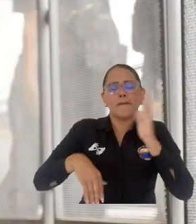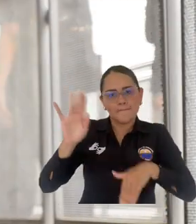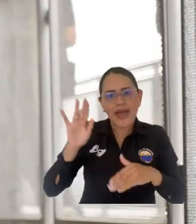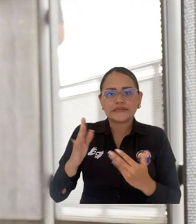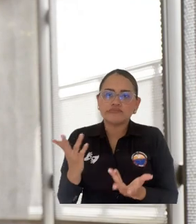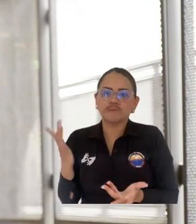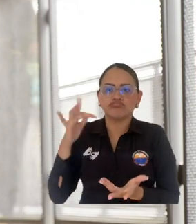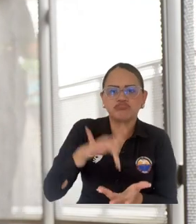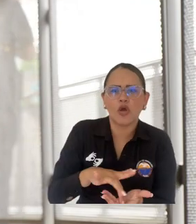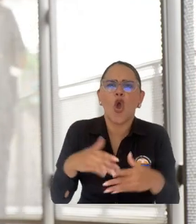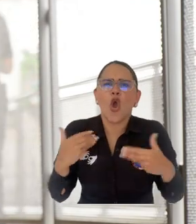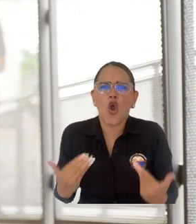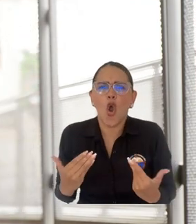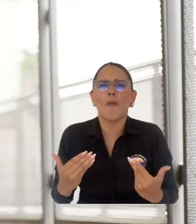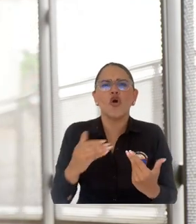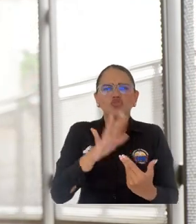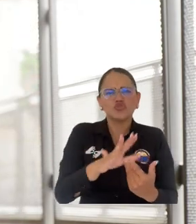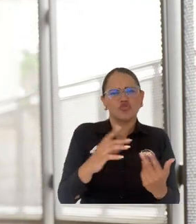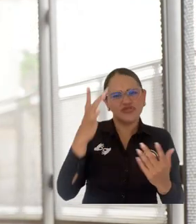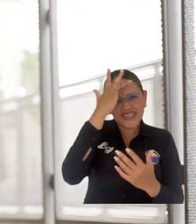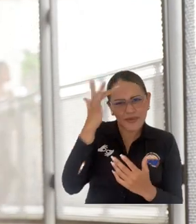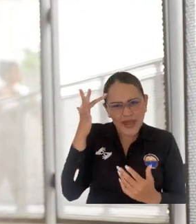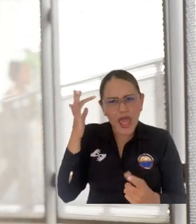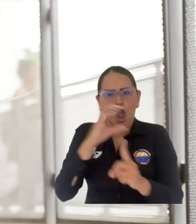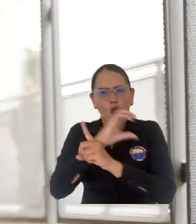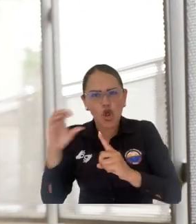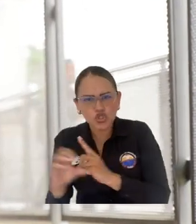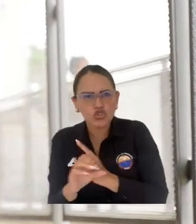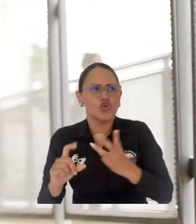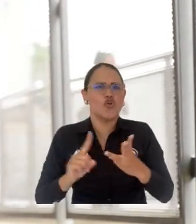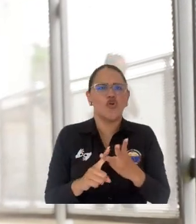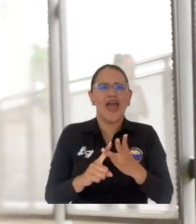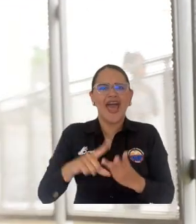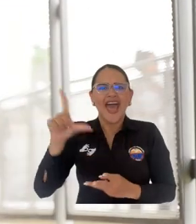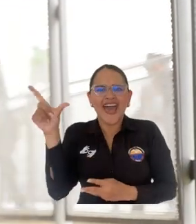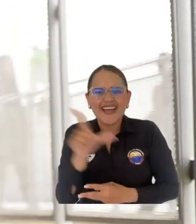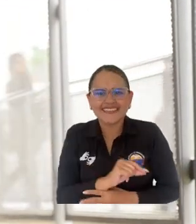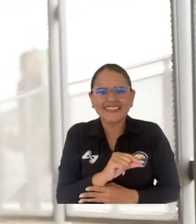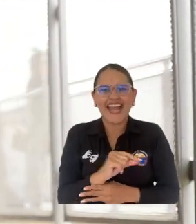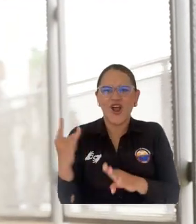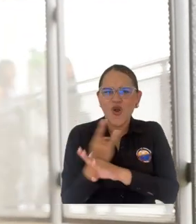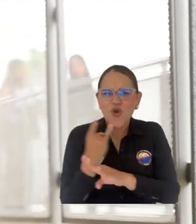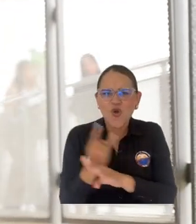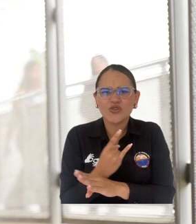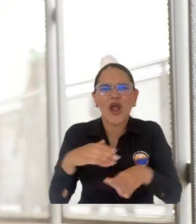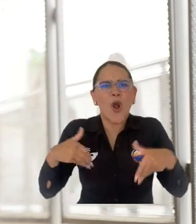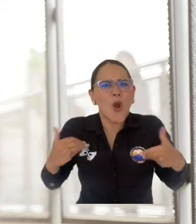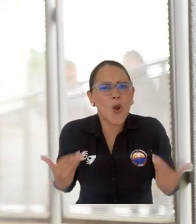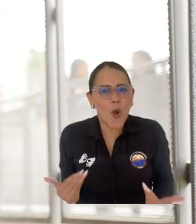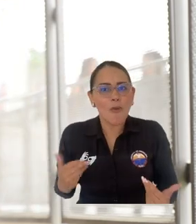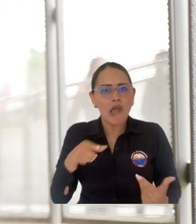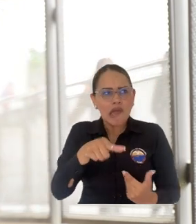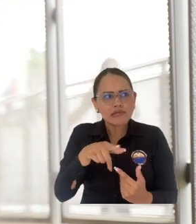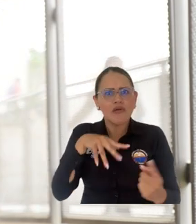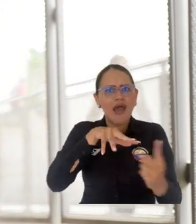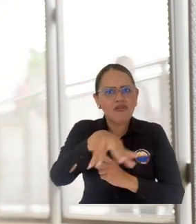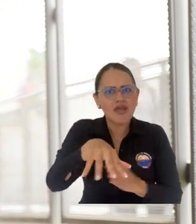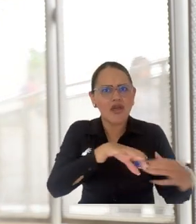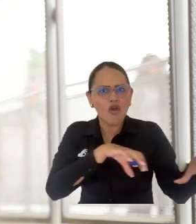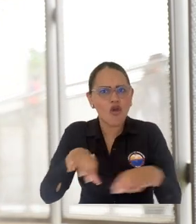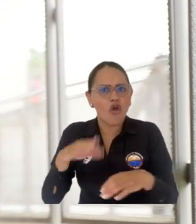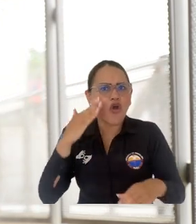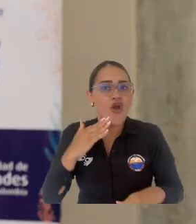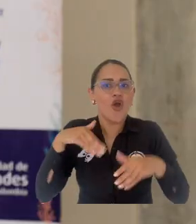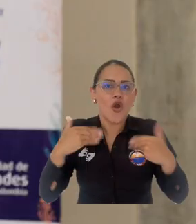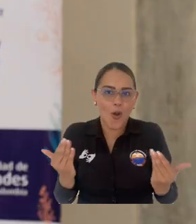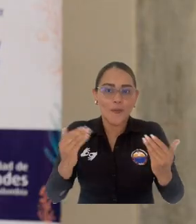de las perspectivas que hay sobre la salud mental, la interculturalidad y los medios digitales y cómo estos pueden contribuir entre ellos hacia el bienestar general de la población,